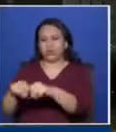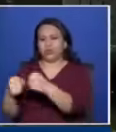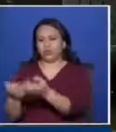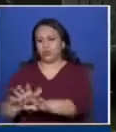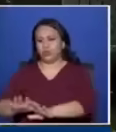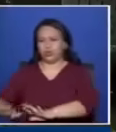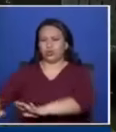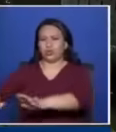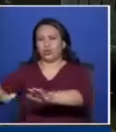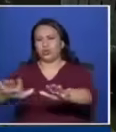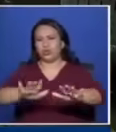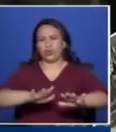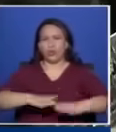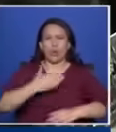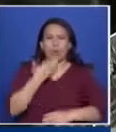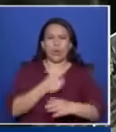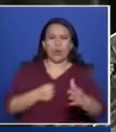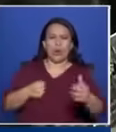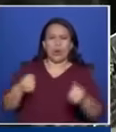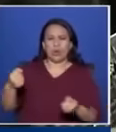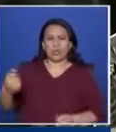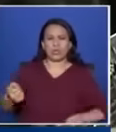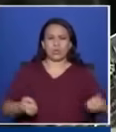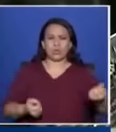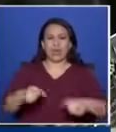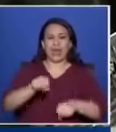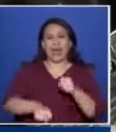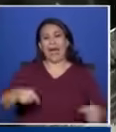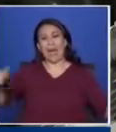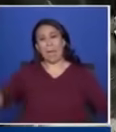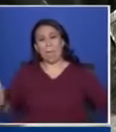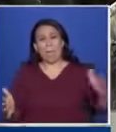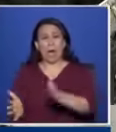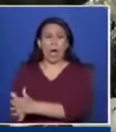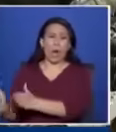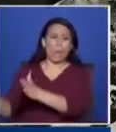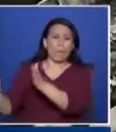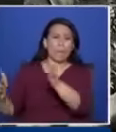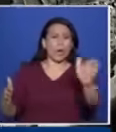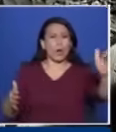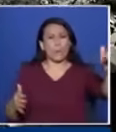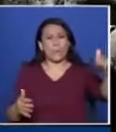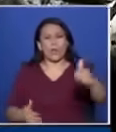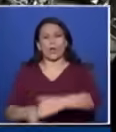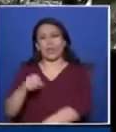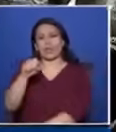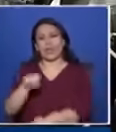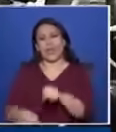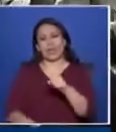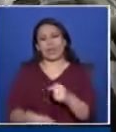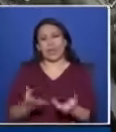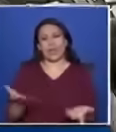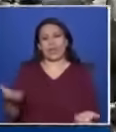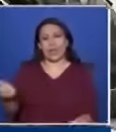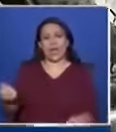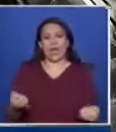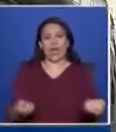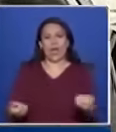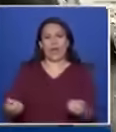que evidencian el violento impacto. La causa, según los agentes, fue una falla mecánica del tráiler.